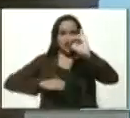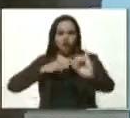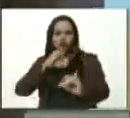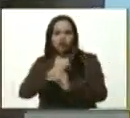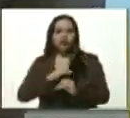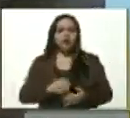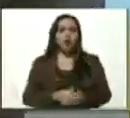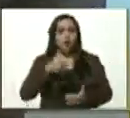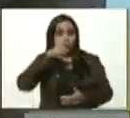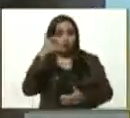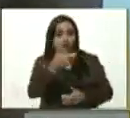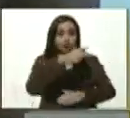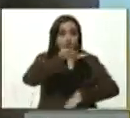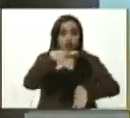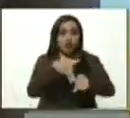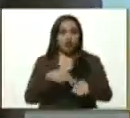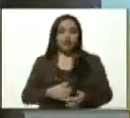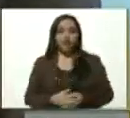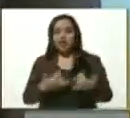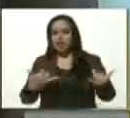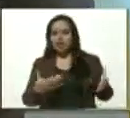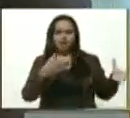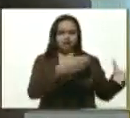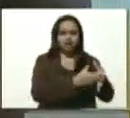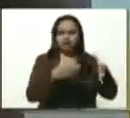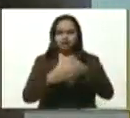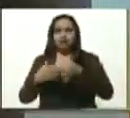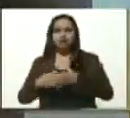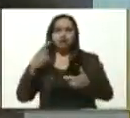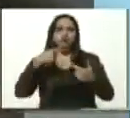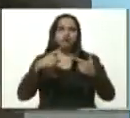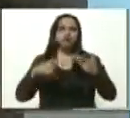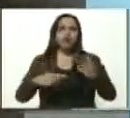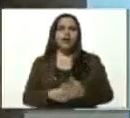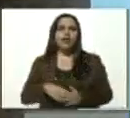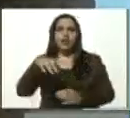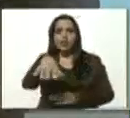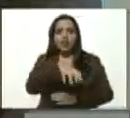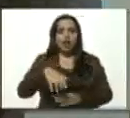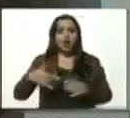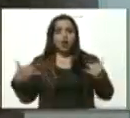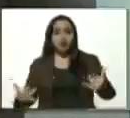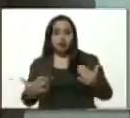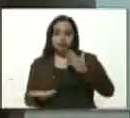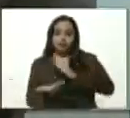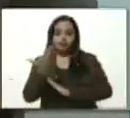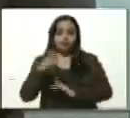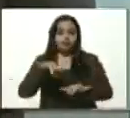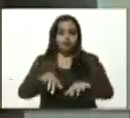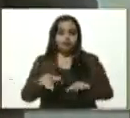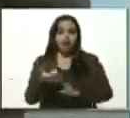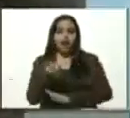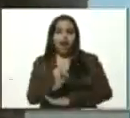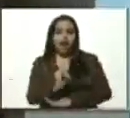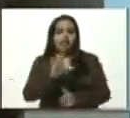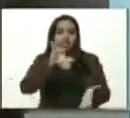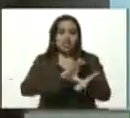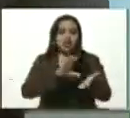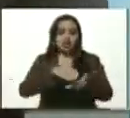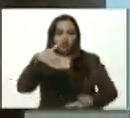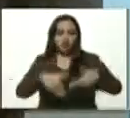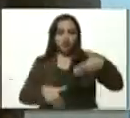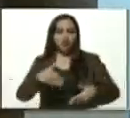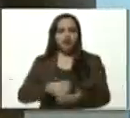internacionales, observadores nacionales. Hemos tenido varias reuniones en diferentes estados. Ya las máquinas están llegando a los centros electorales. Ayer fue